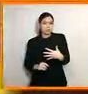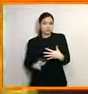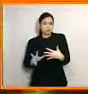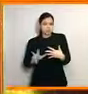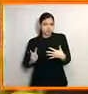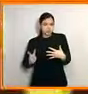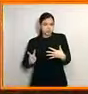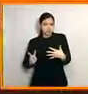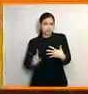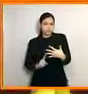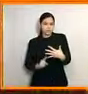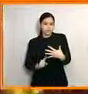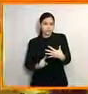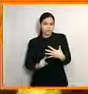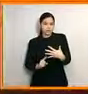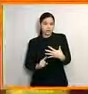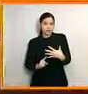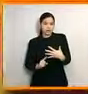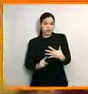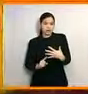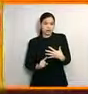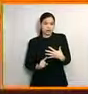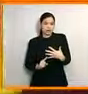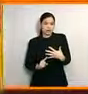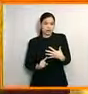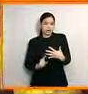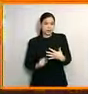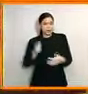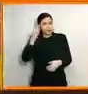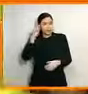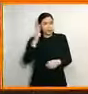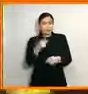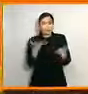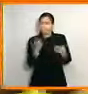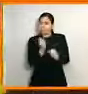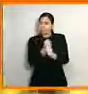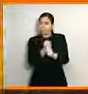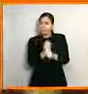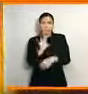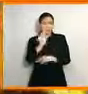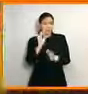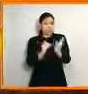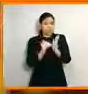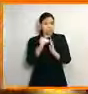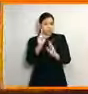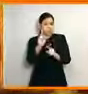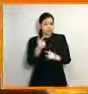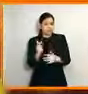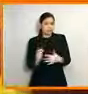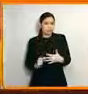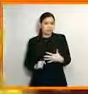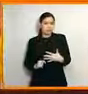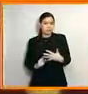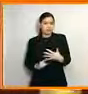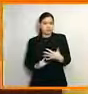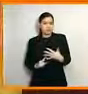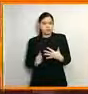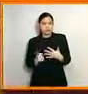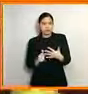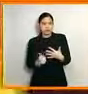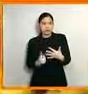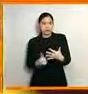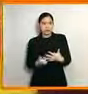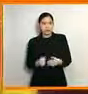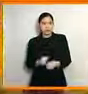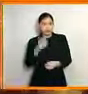32. Quinto y penúltimo número ganador. Vaya pensando usted qué haría con 8 millones de lempiras. 10. Ahora sí conoceremos